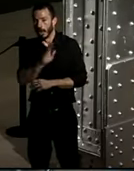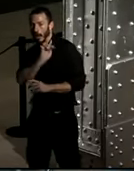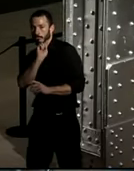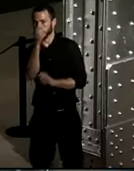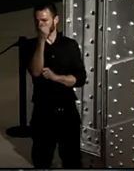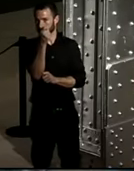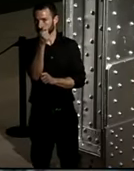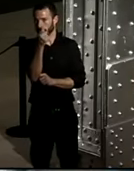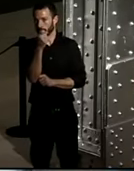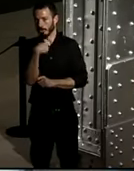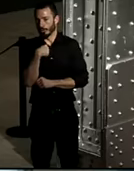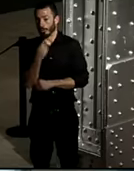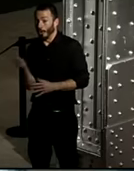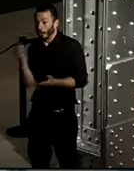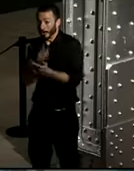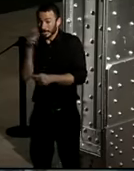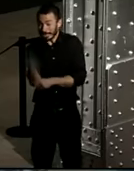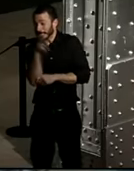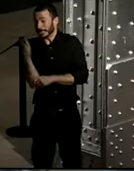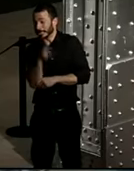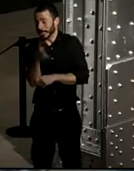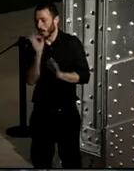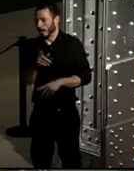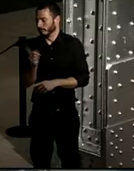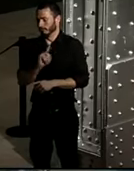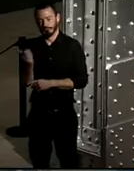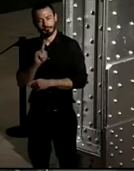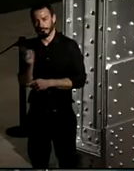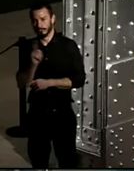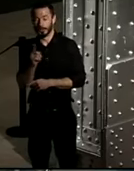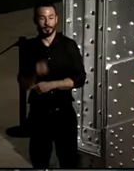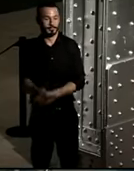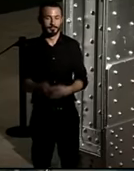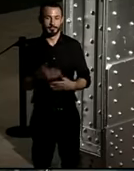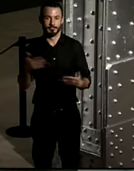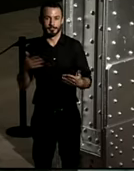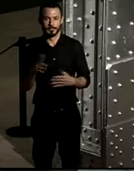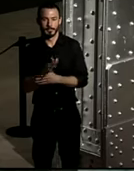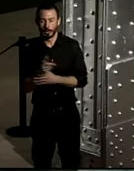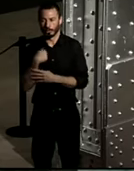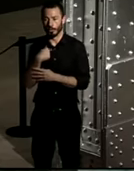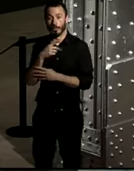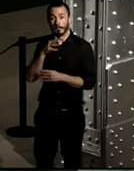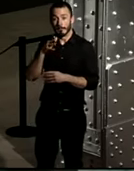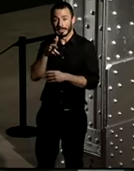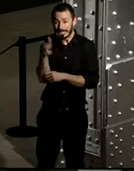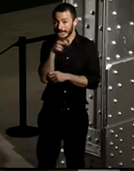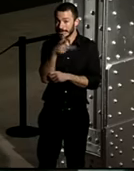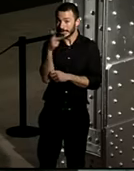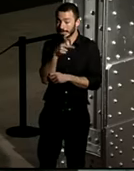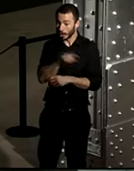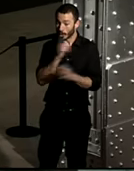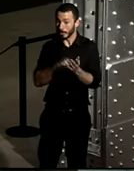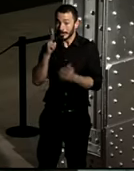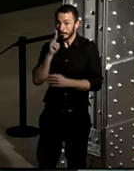Pero yo no vuelvo a rodar tanto en mi vida. Si vuelvo a rodar, nos ganas a todos. Porque creo que no lo he visto todo el material todavía y ya he terminado la película. No